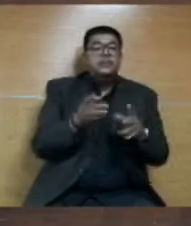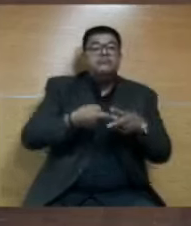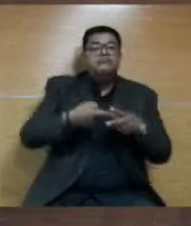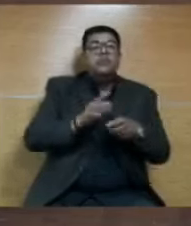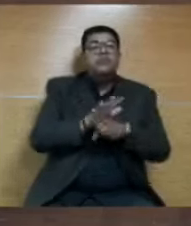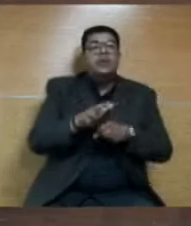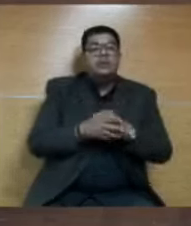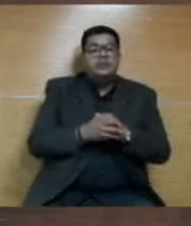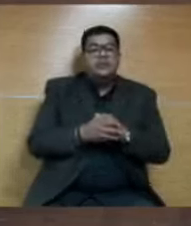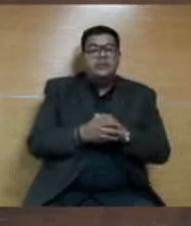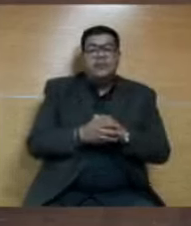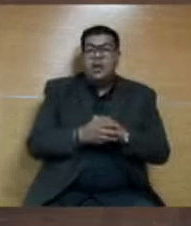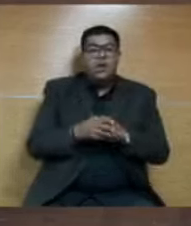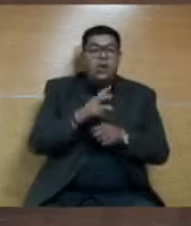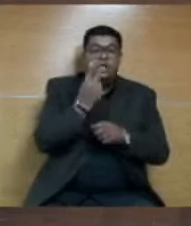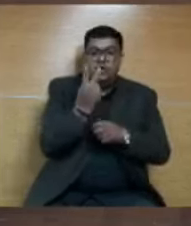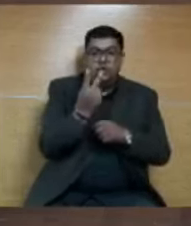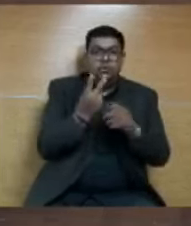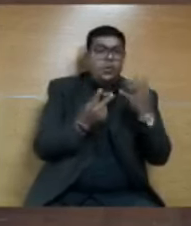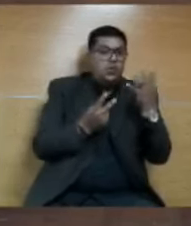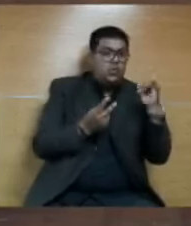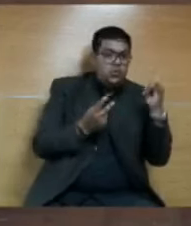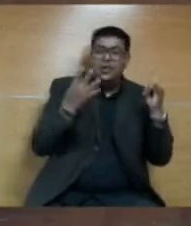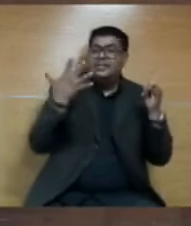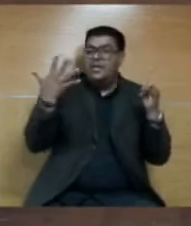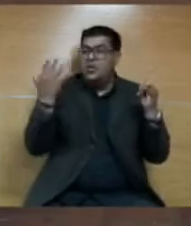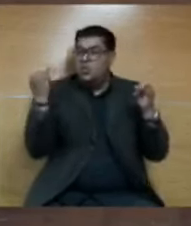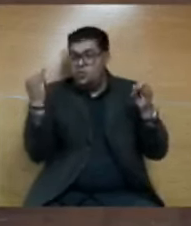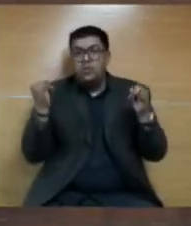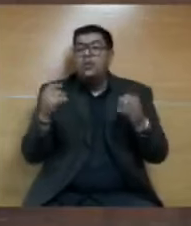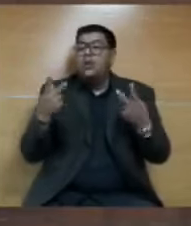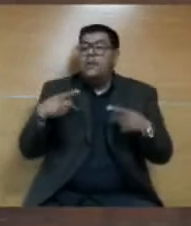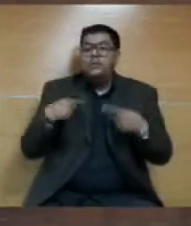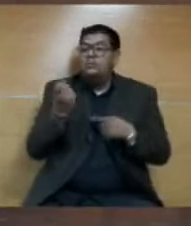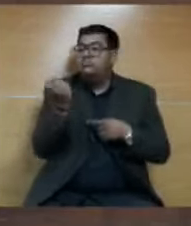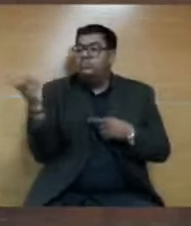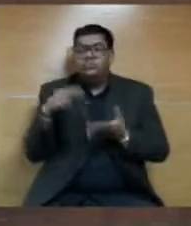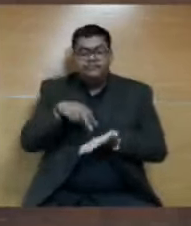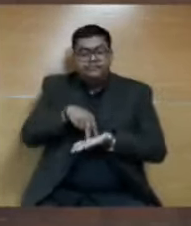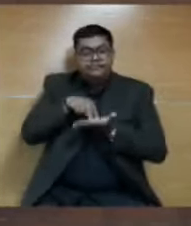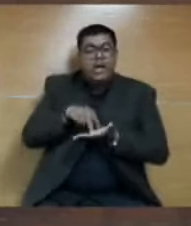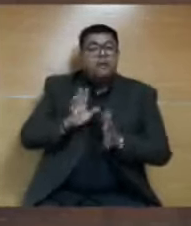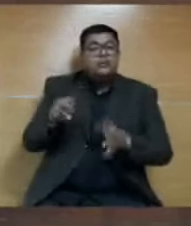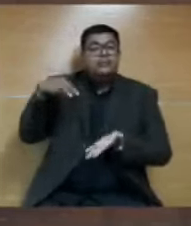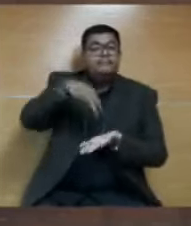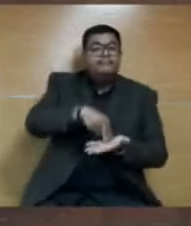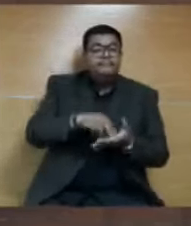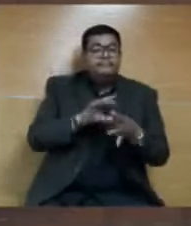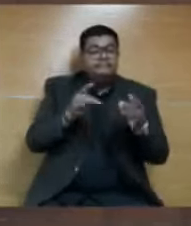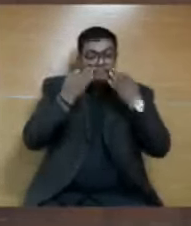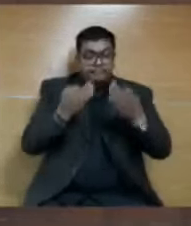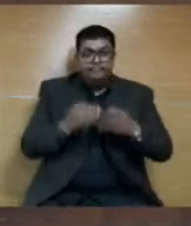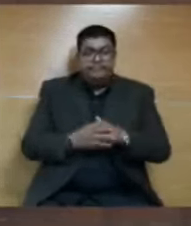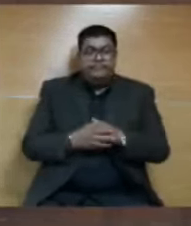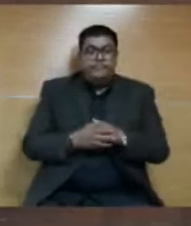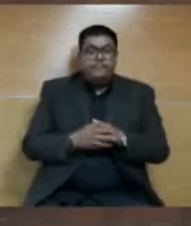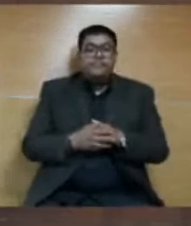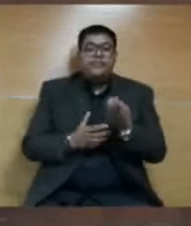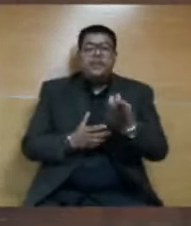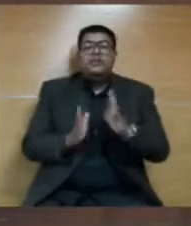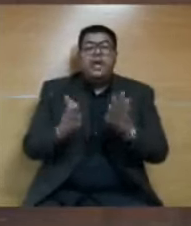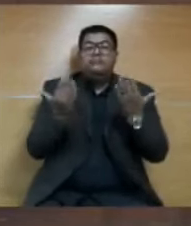recontar. En ambas sesiones estuvieron presentes los representantes de los partidos integrantes de la coalición que postuló al actor. Aunado a que